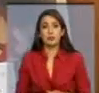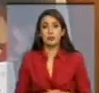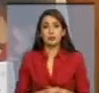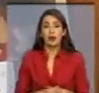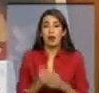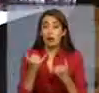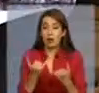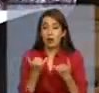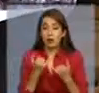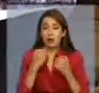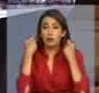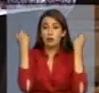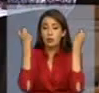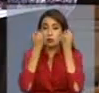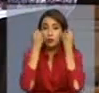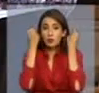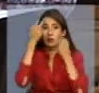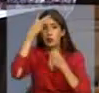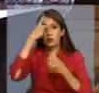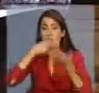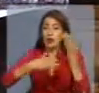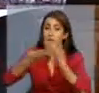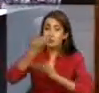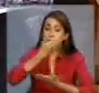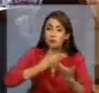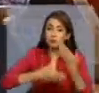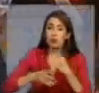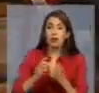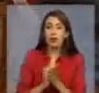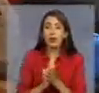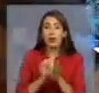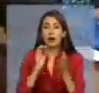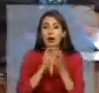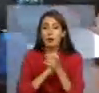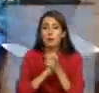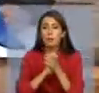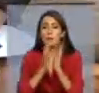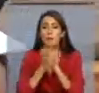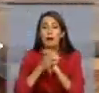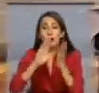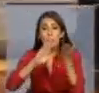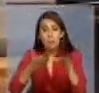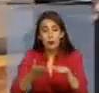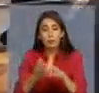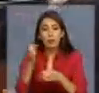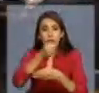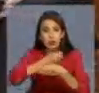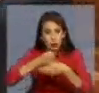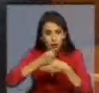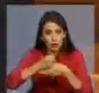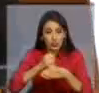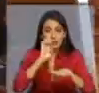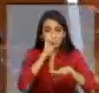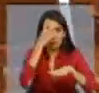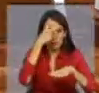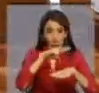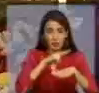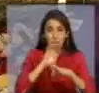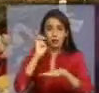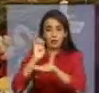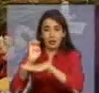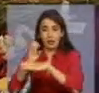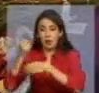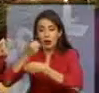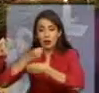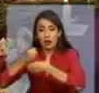esta celebración, México degusta del pan de muerto y chocolate, mientras que en Ecuador está la típica colada morada y guaguas de